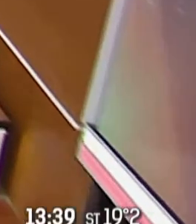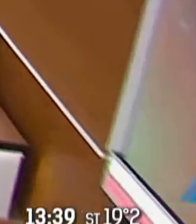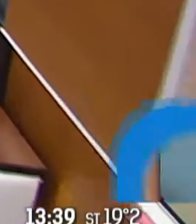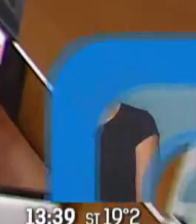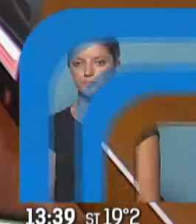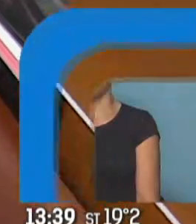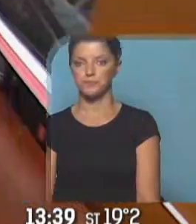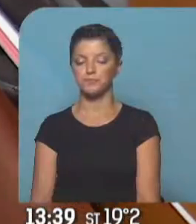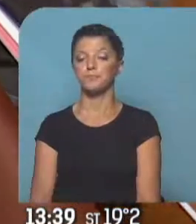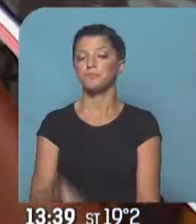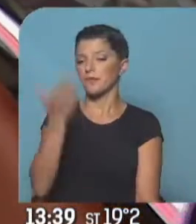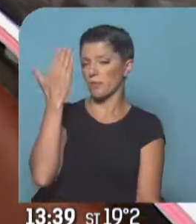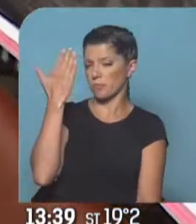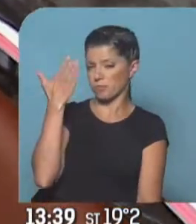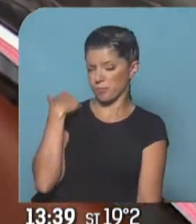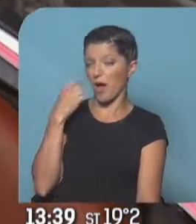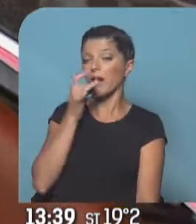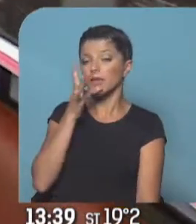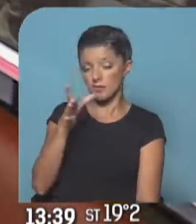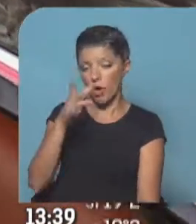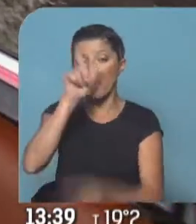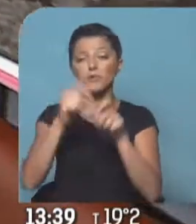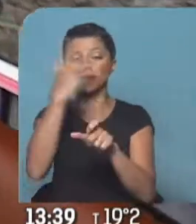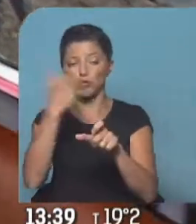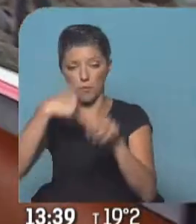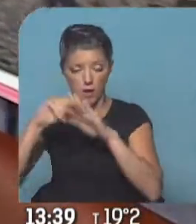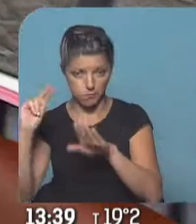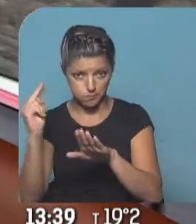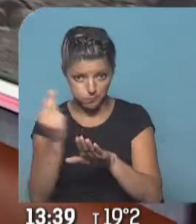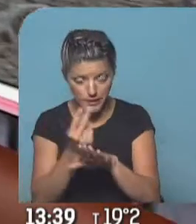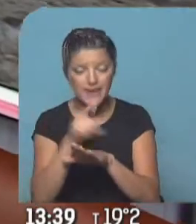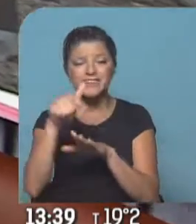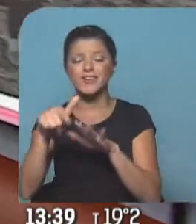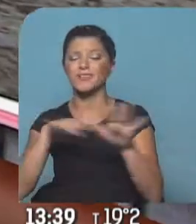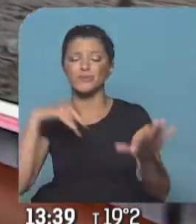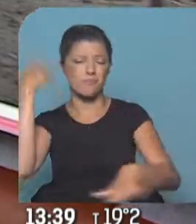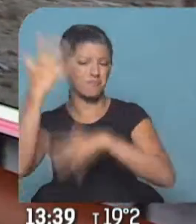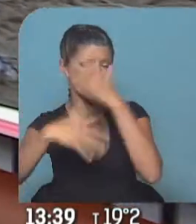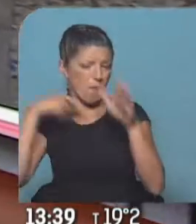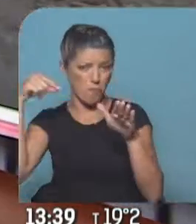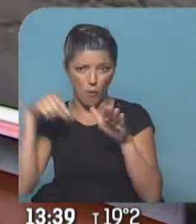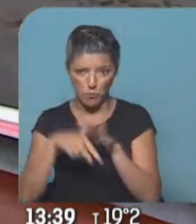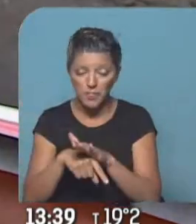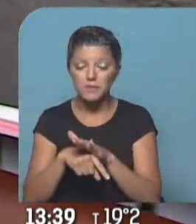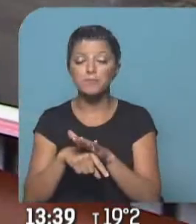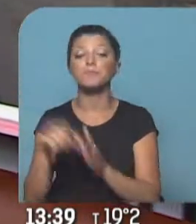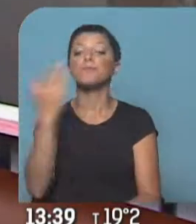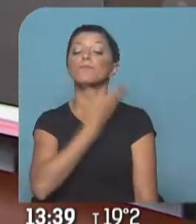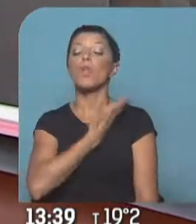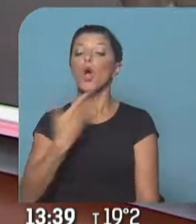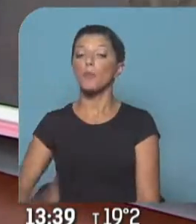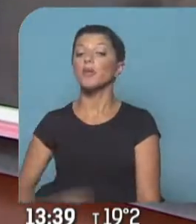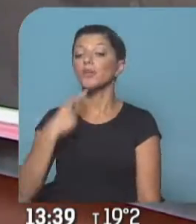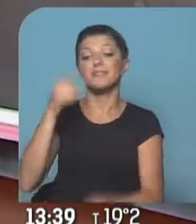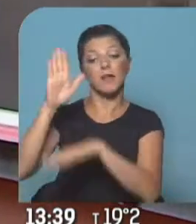Los recientes atentados que provocaron más de 300 muertos en Somalia acrecientan la escalada de violencia en el país africano. El gobierno acusa